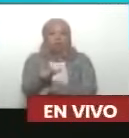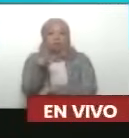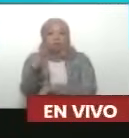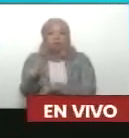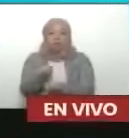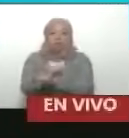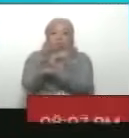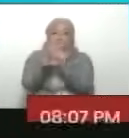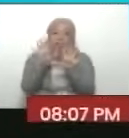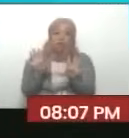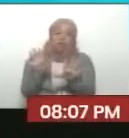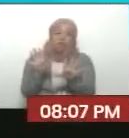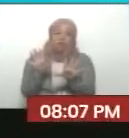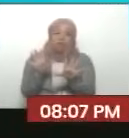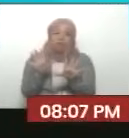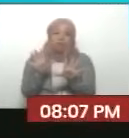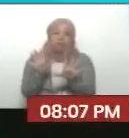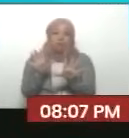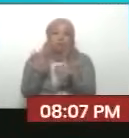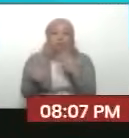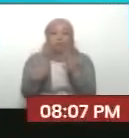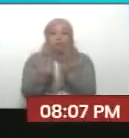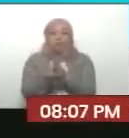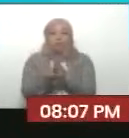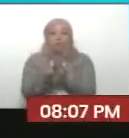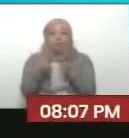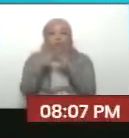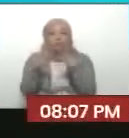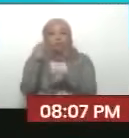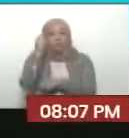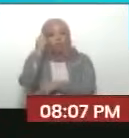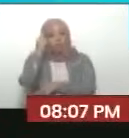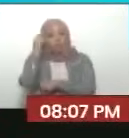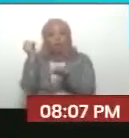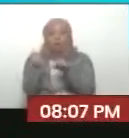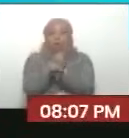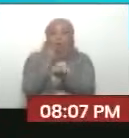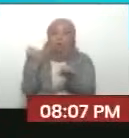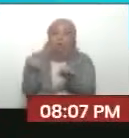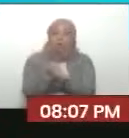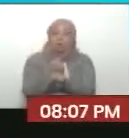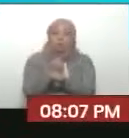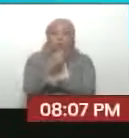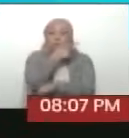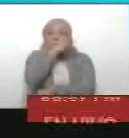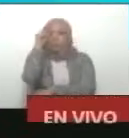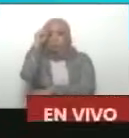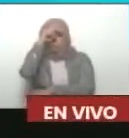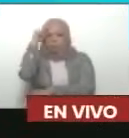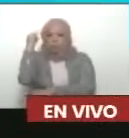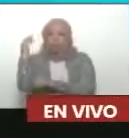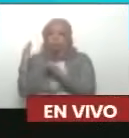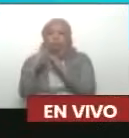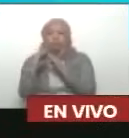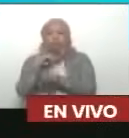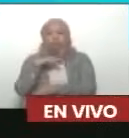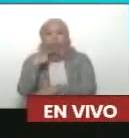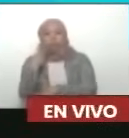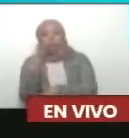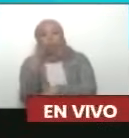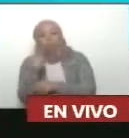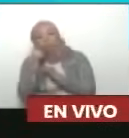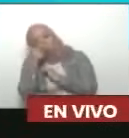es clave, porque tú puedes dedicar todo el día de trabajo y llegar sudado y cansado a tu casa y caer